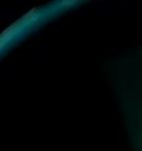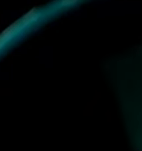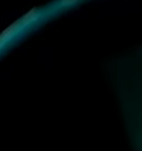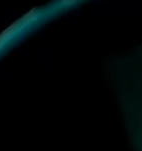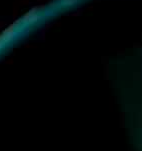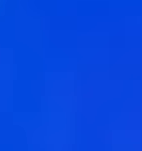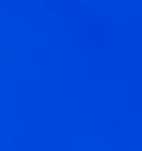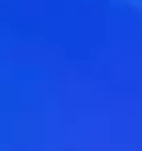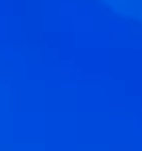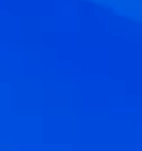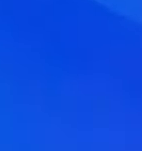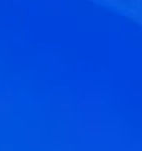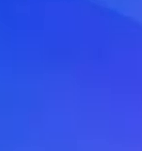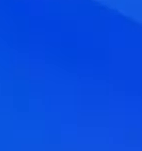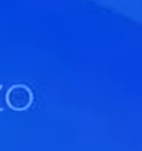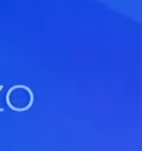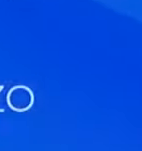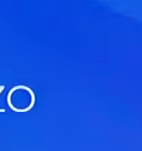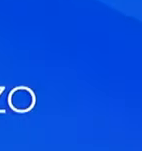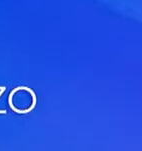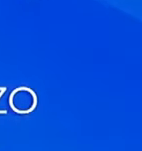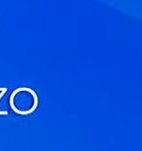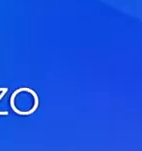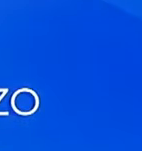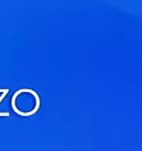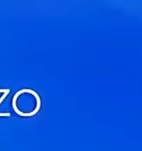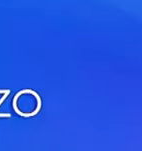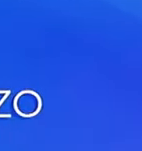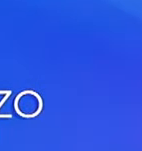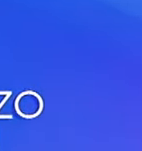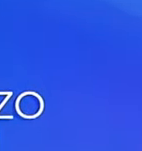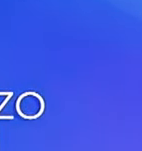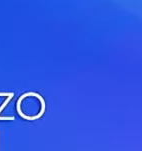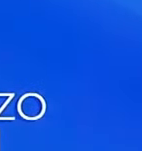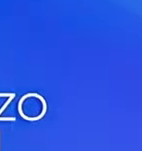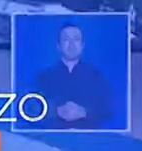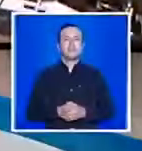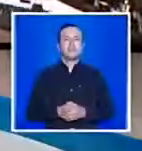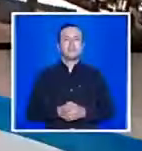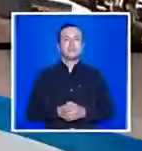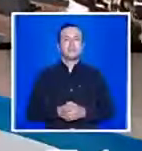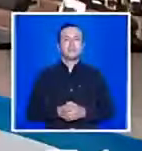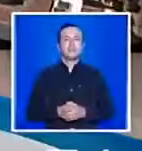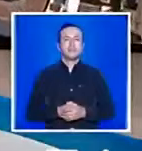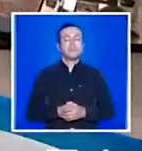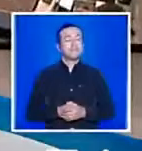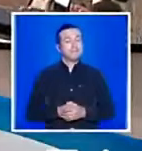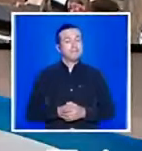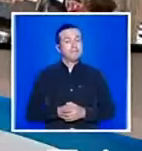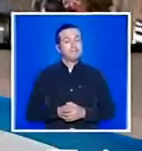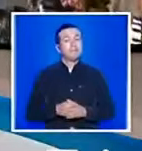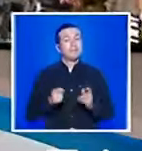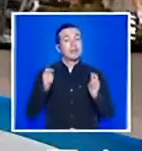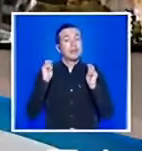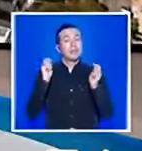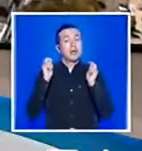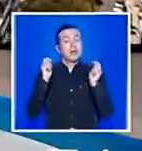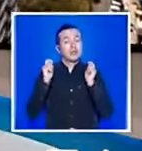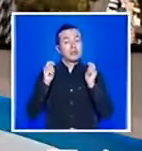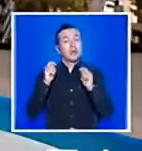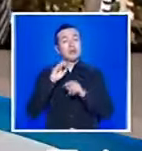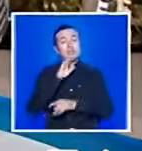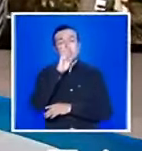o robos. Juntos somos más seguridad porque juntos nos cuidamos. Y esta es la campaña en la que hacemos